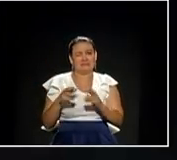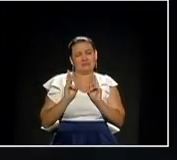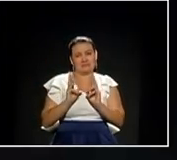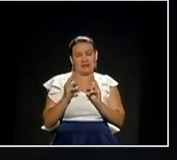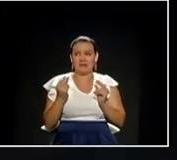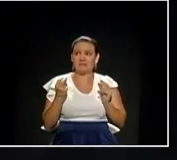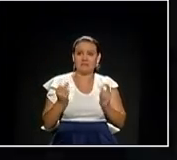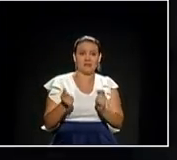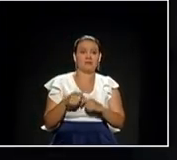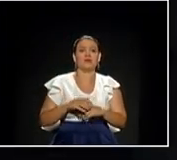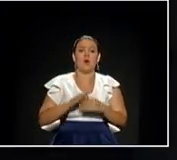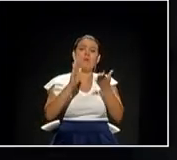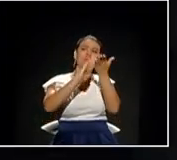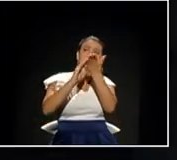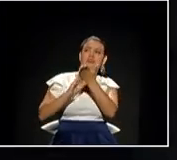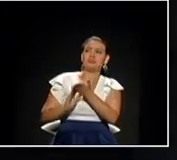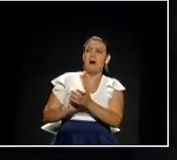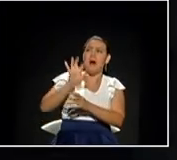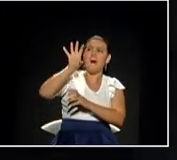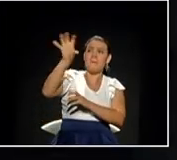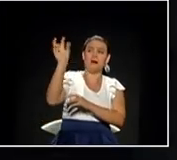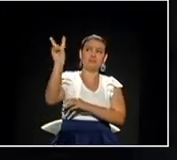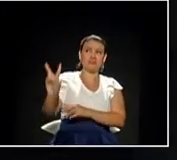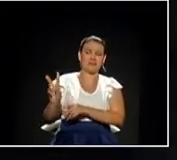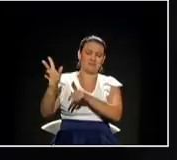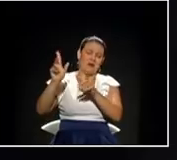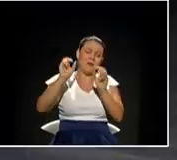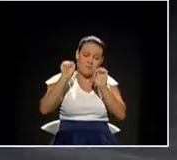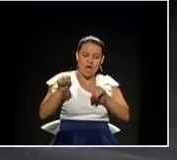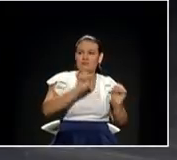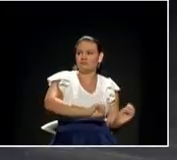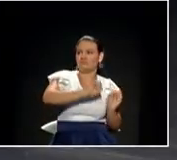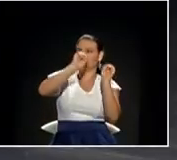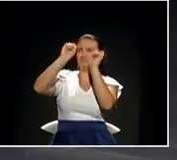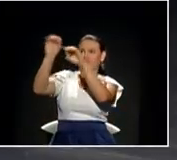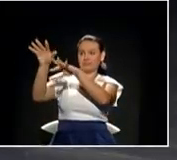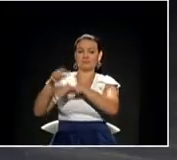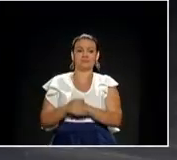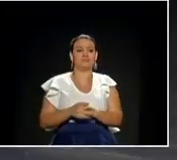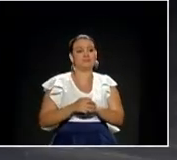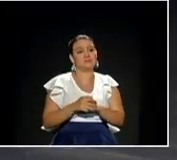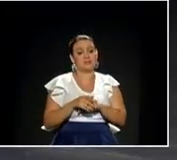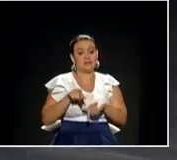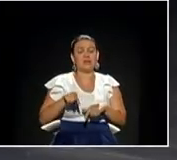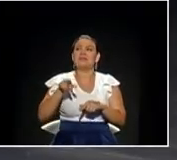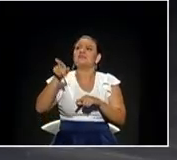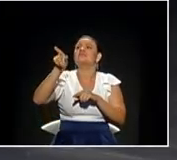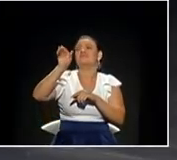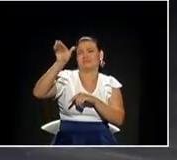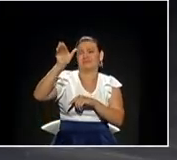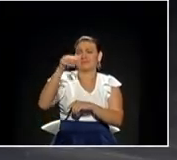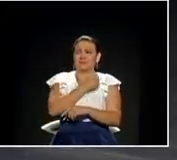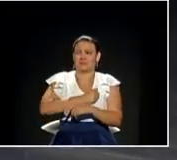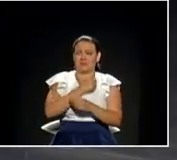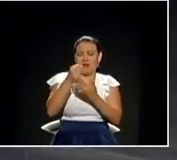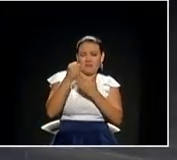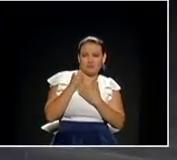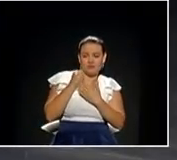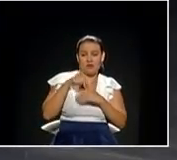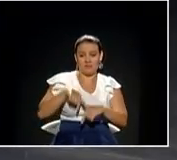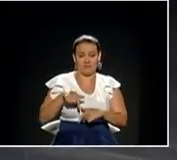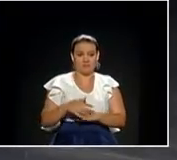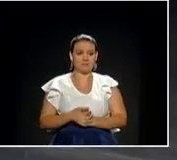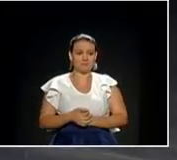se mejore cambio la situación en el país y ellos puedan regresar y pedirle a la cancillería que nos ayude más en esa situación seguir